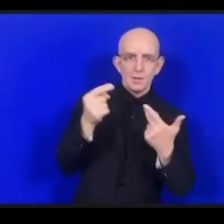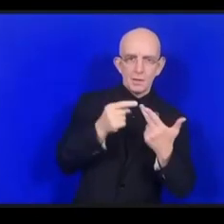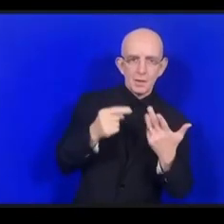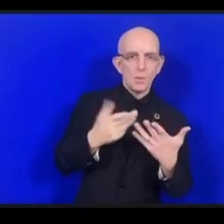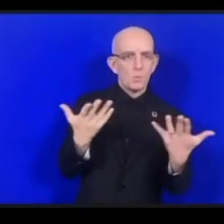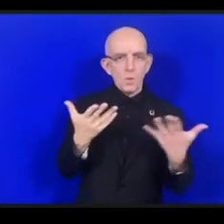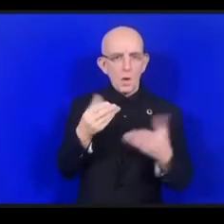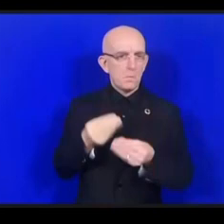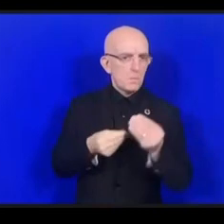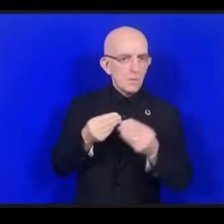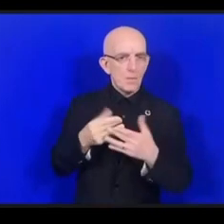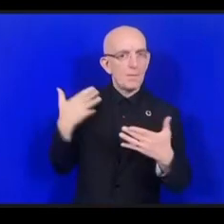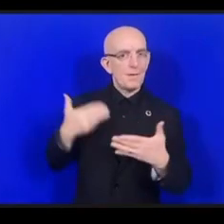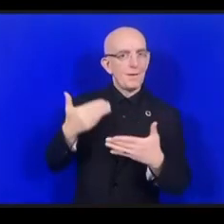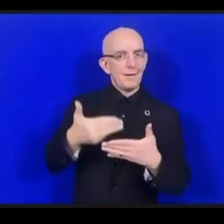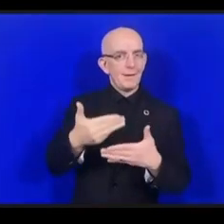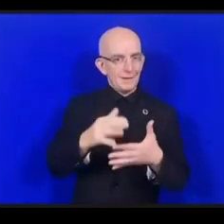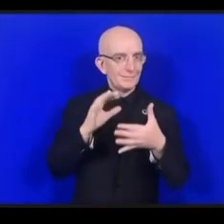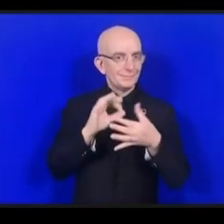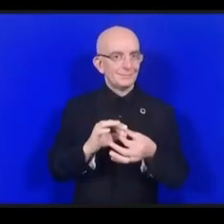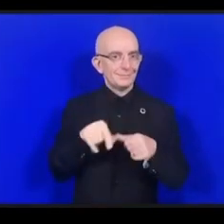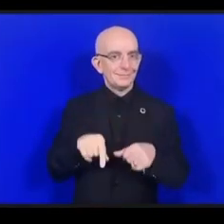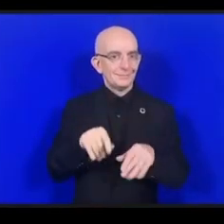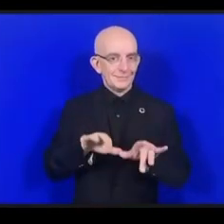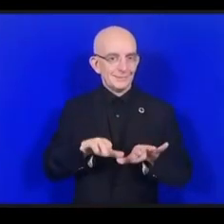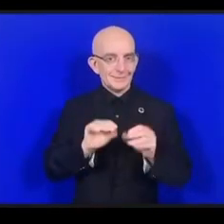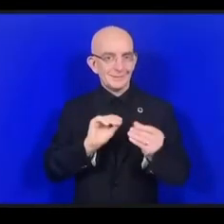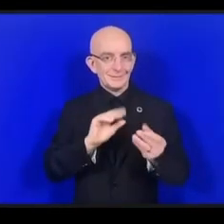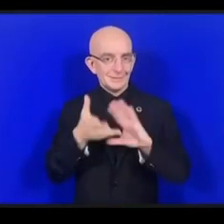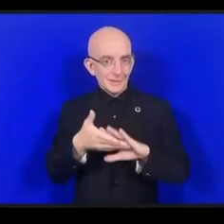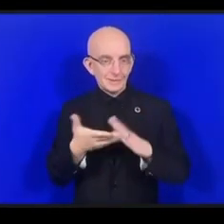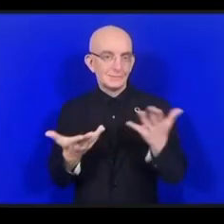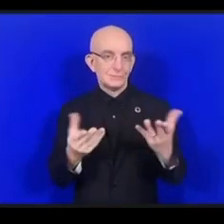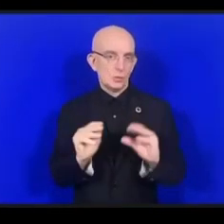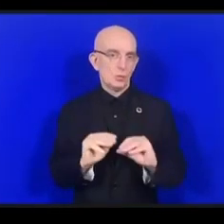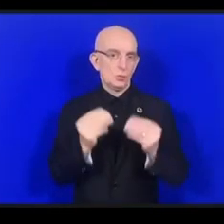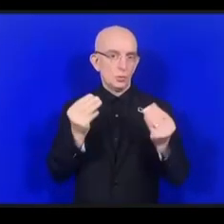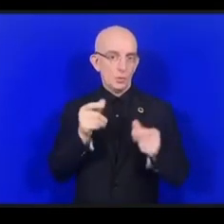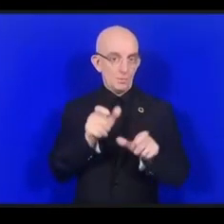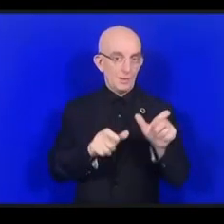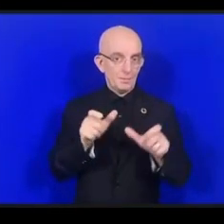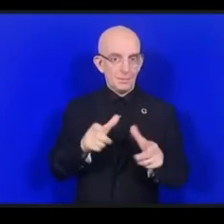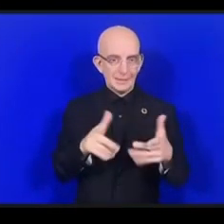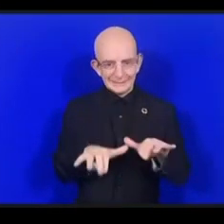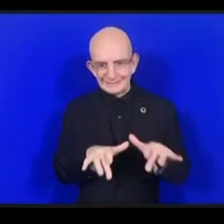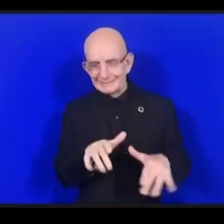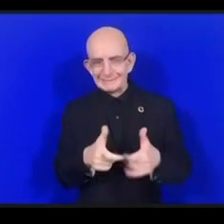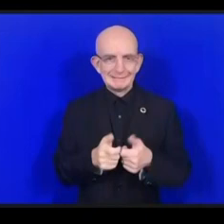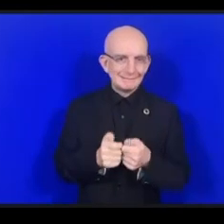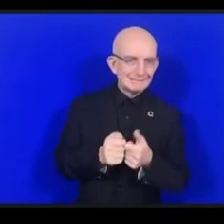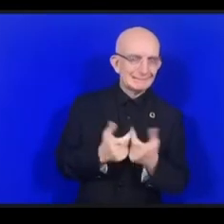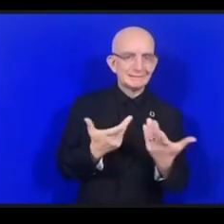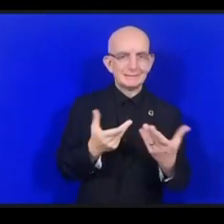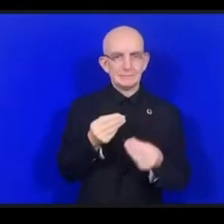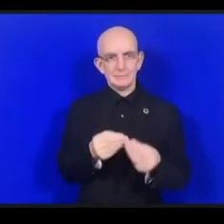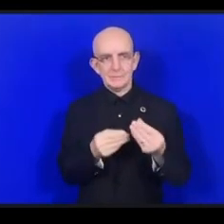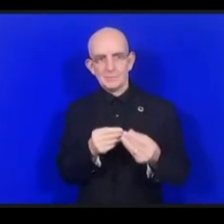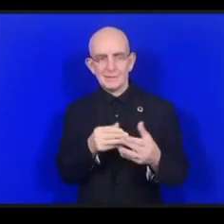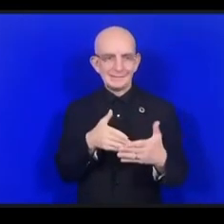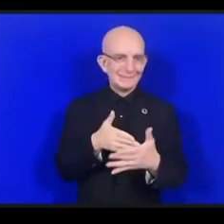gobernanza de internet y las dificultades que tienen los jóvenes para participar en esta comunidad así